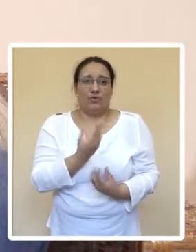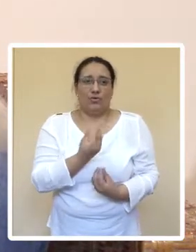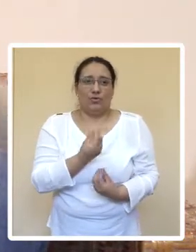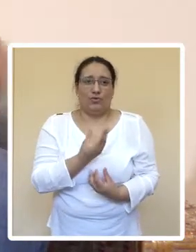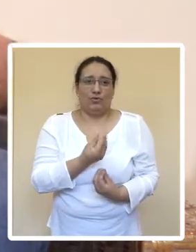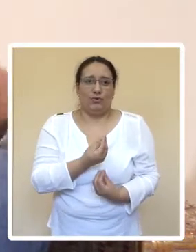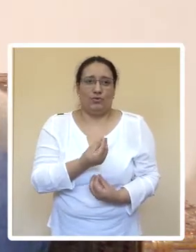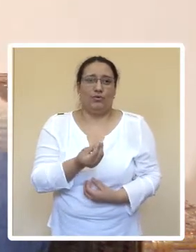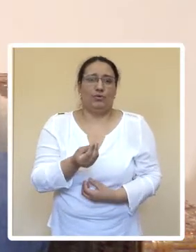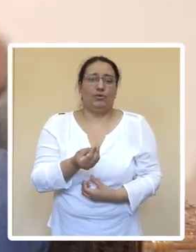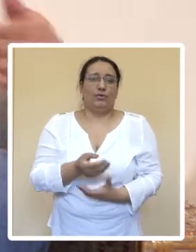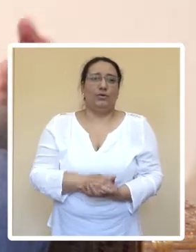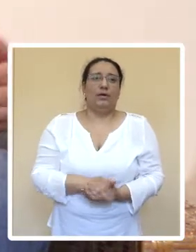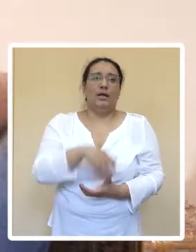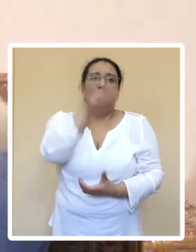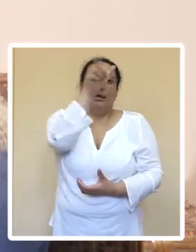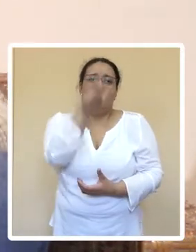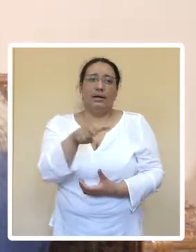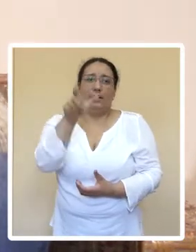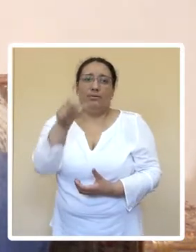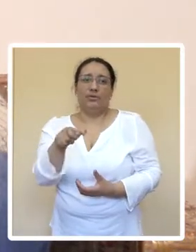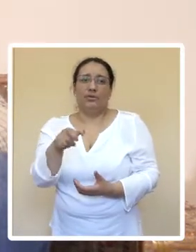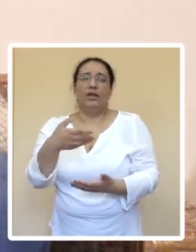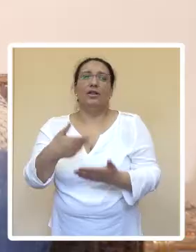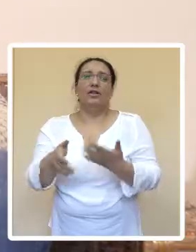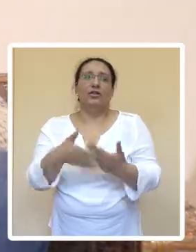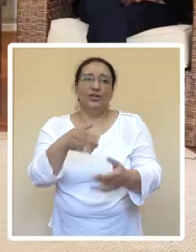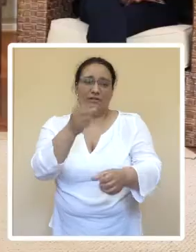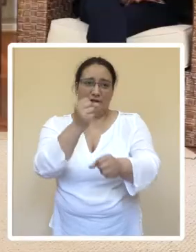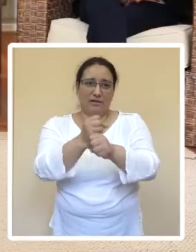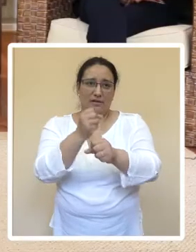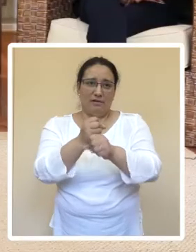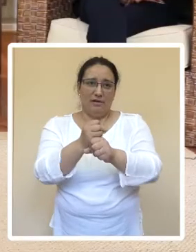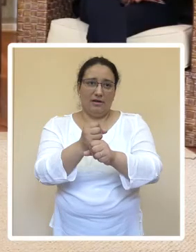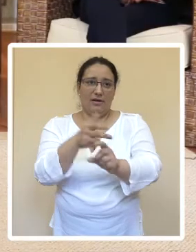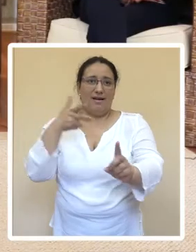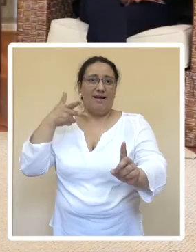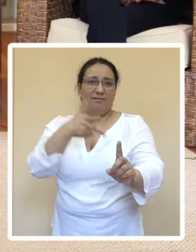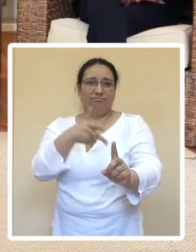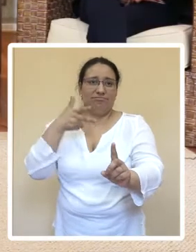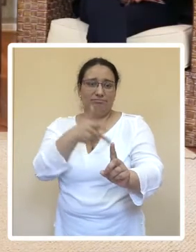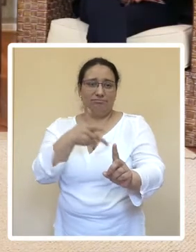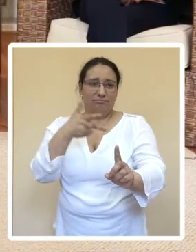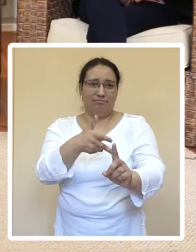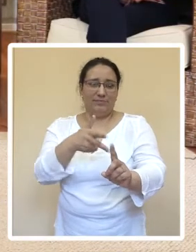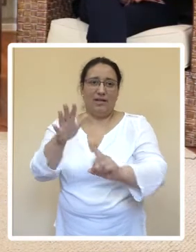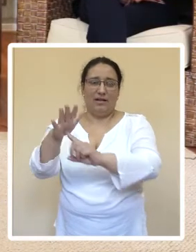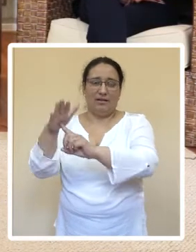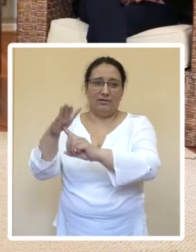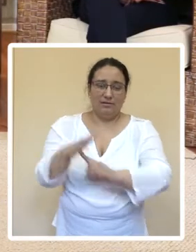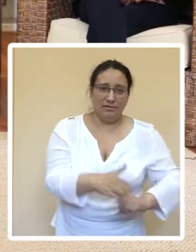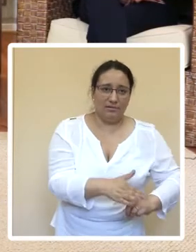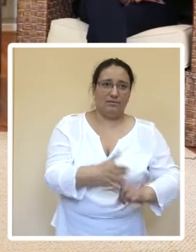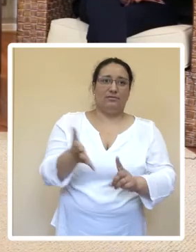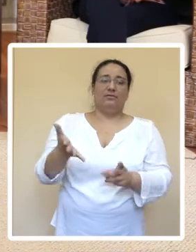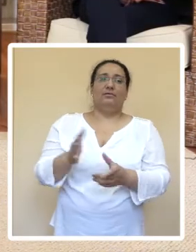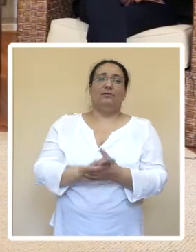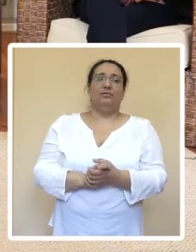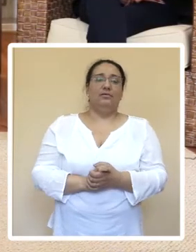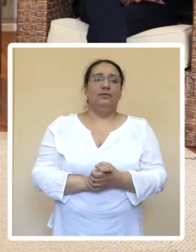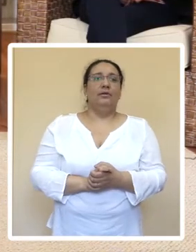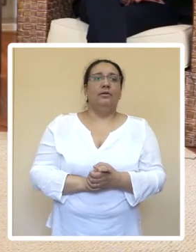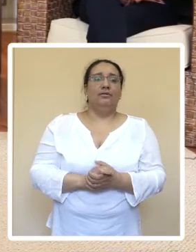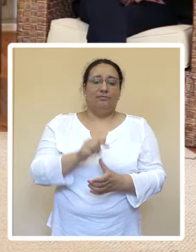del mundo donde ellos se van a desenvolver, ya tienen miedo a que le hagan bullying, ¿cierto? Que sean discriminados. Que sean